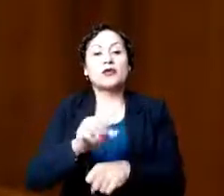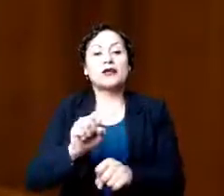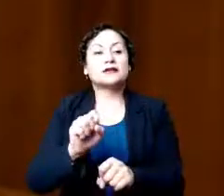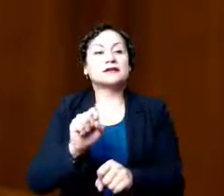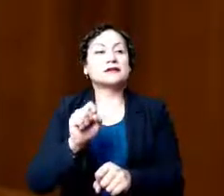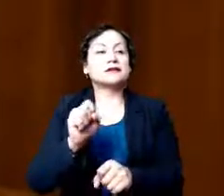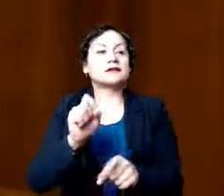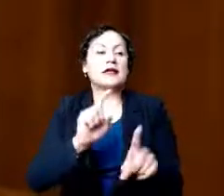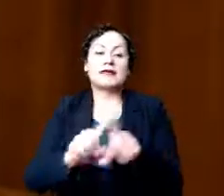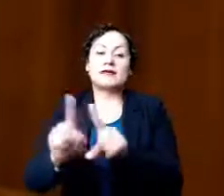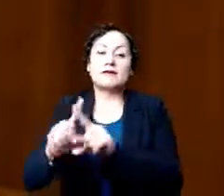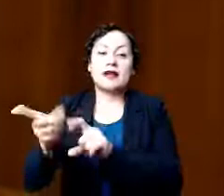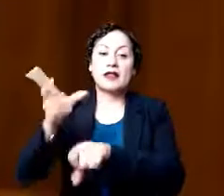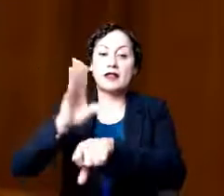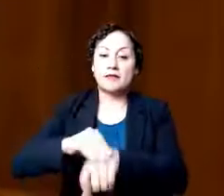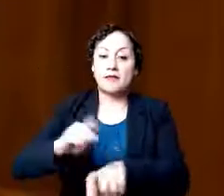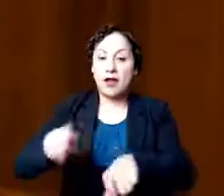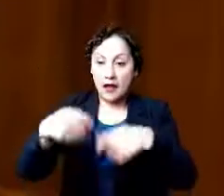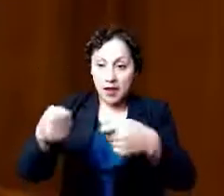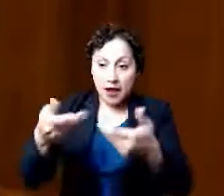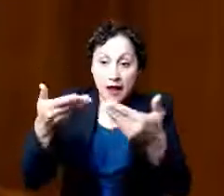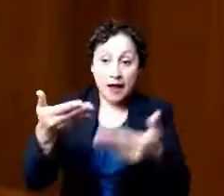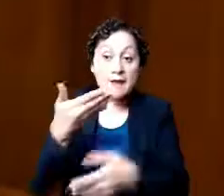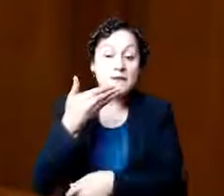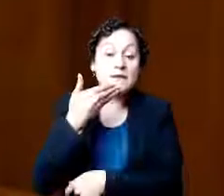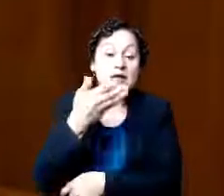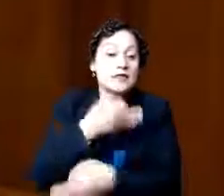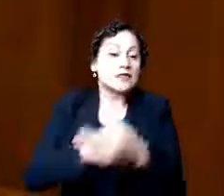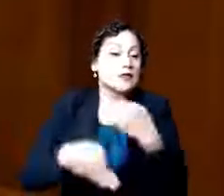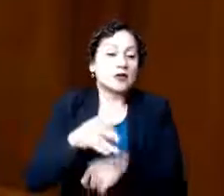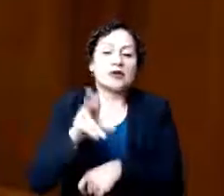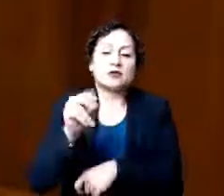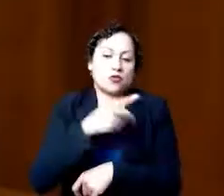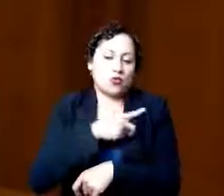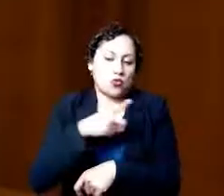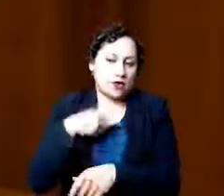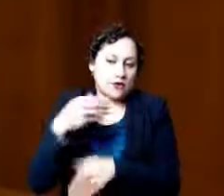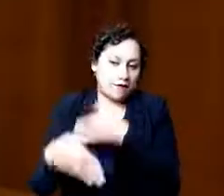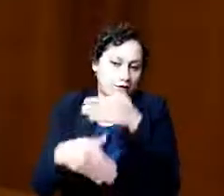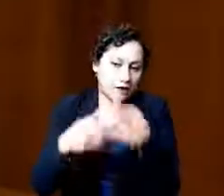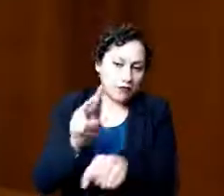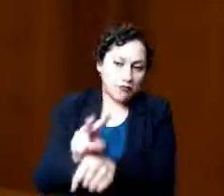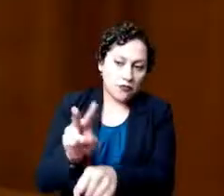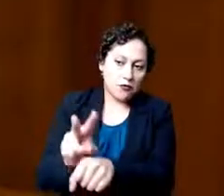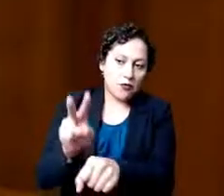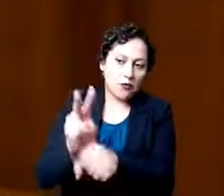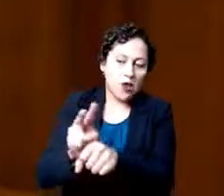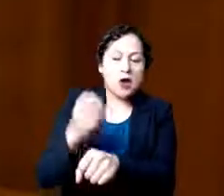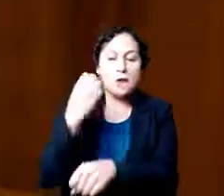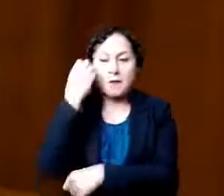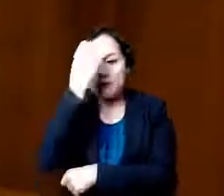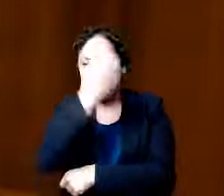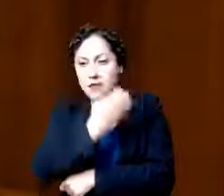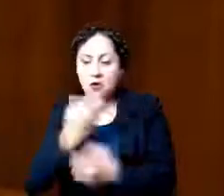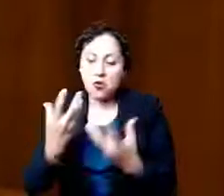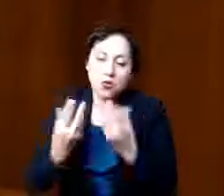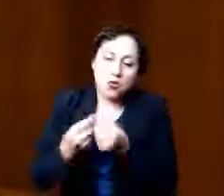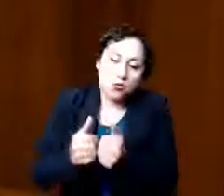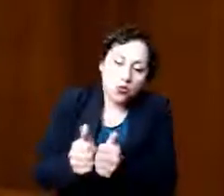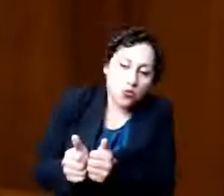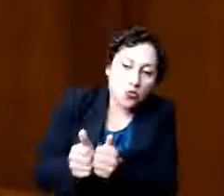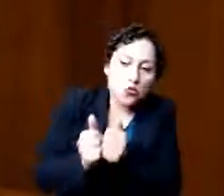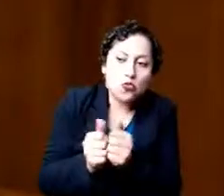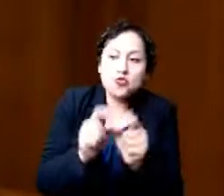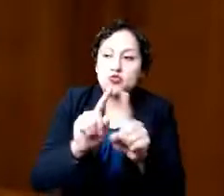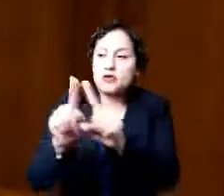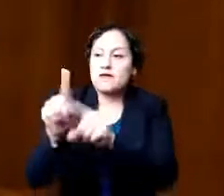están completamente bien. Hay que supervisarlas, hay que monitorearlas, hay que trabajar de la mano con los desarrolladores y